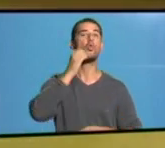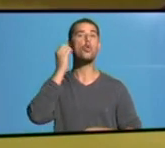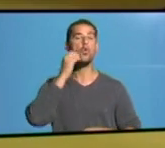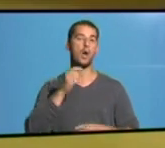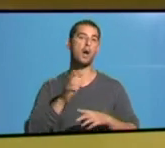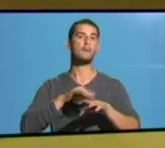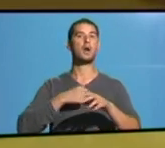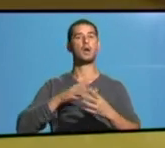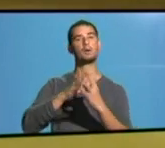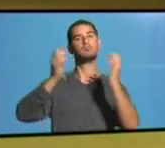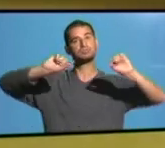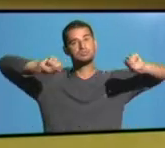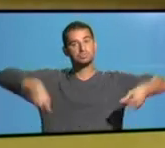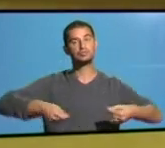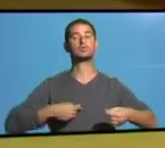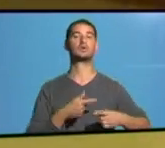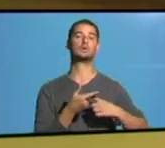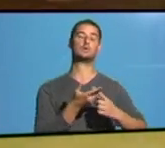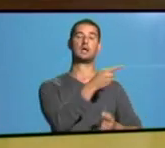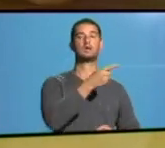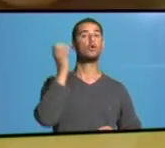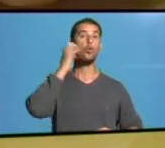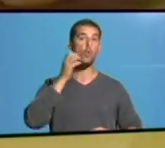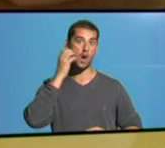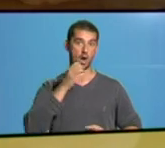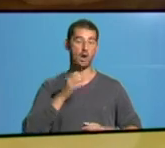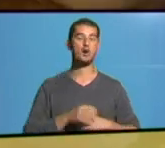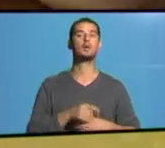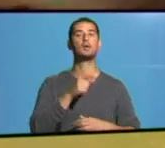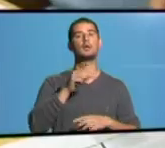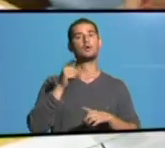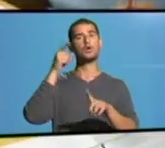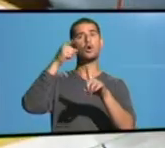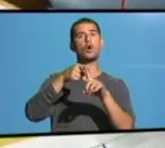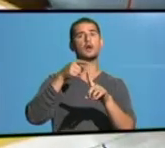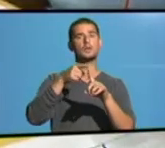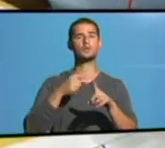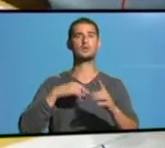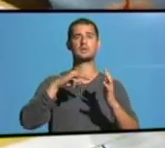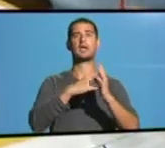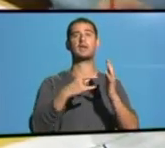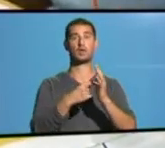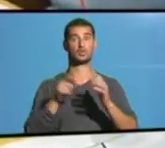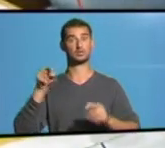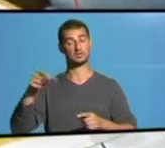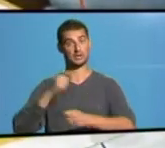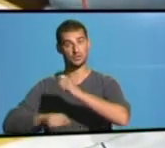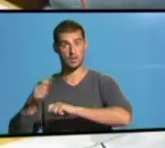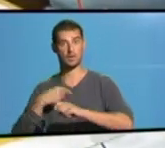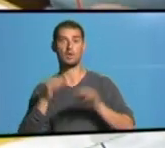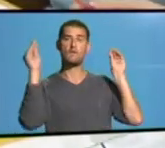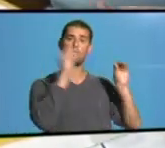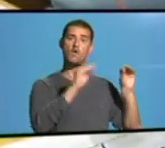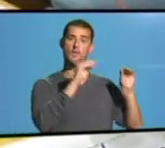asinar un convenio coas autoridades sociosanitarias cubanas. En virtude deste acordo, técnicos da FALU colaborarán na formación